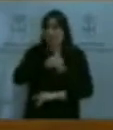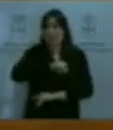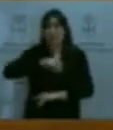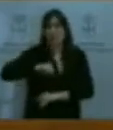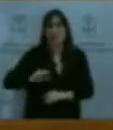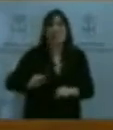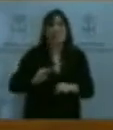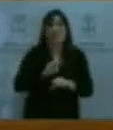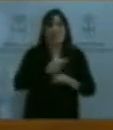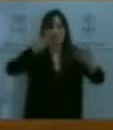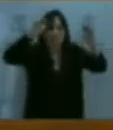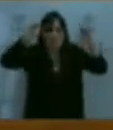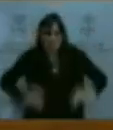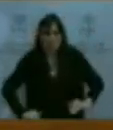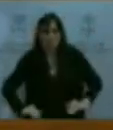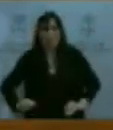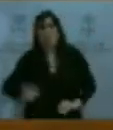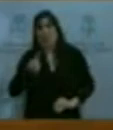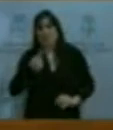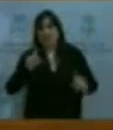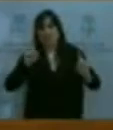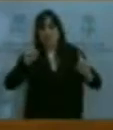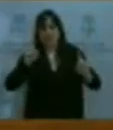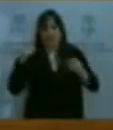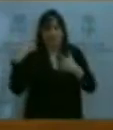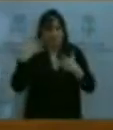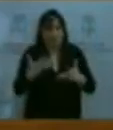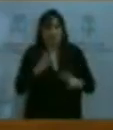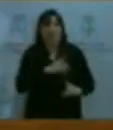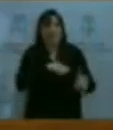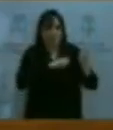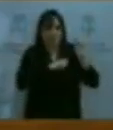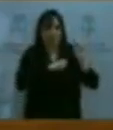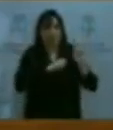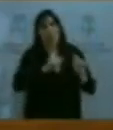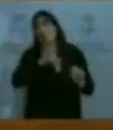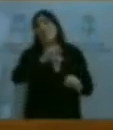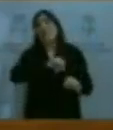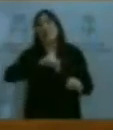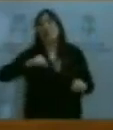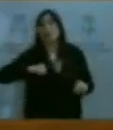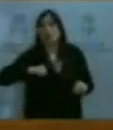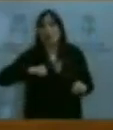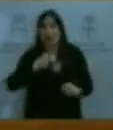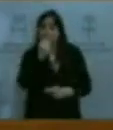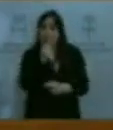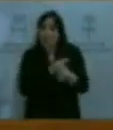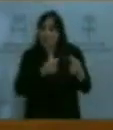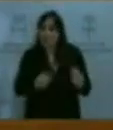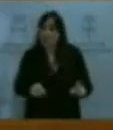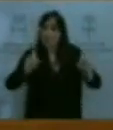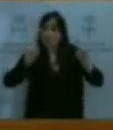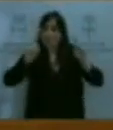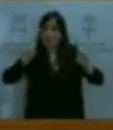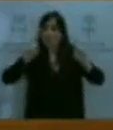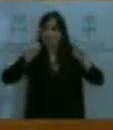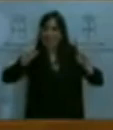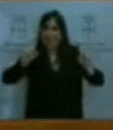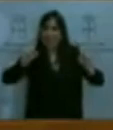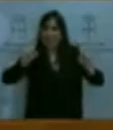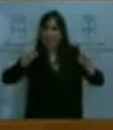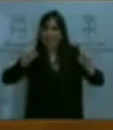de España. Una de las comunidades autónomas en la que el presupuesto educativo pesa menos en el presupuesto general de España.